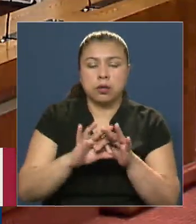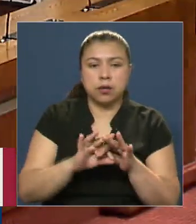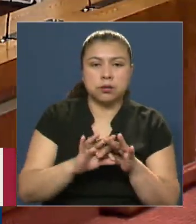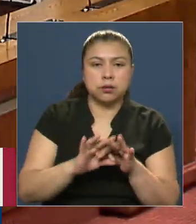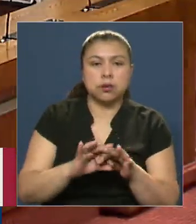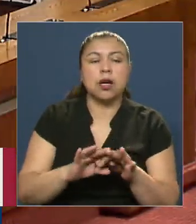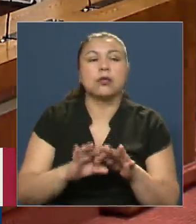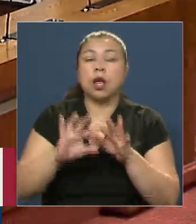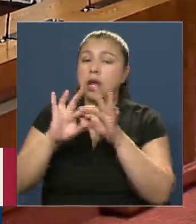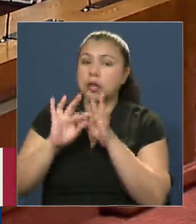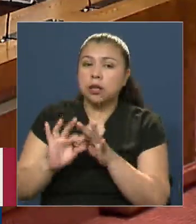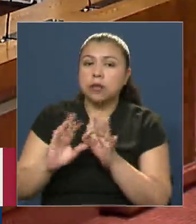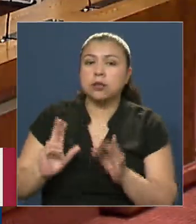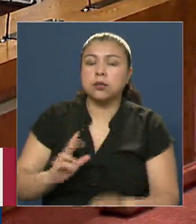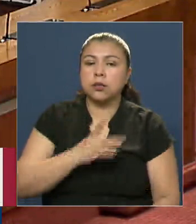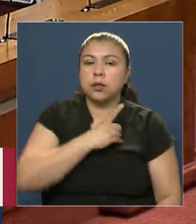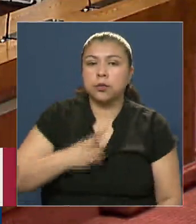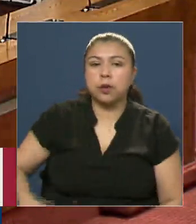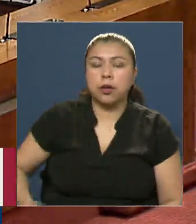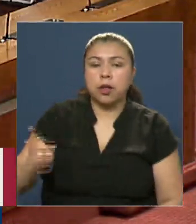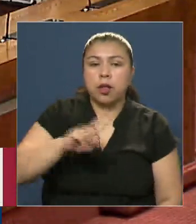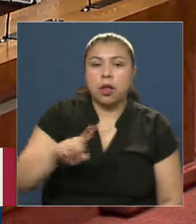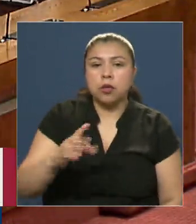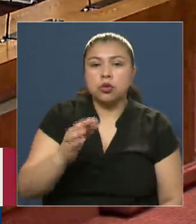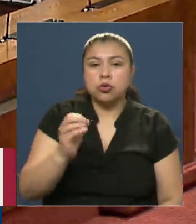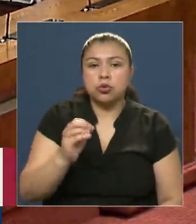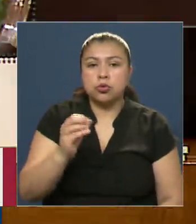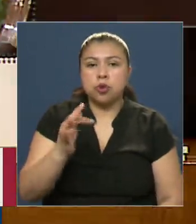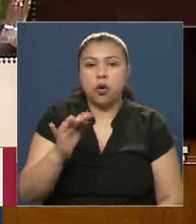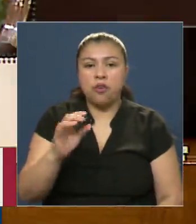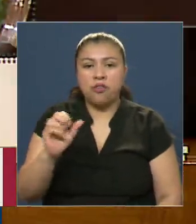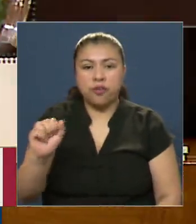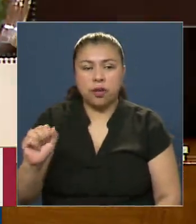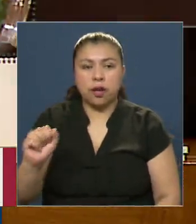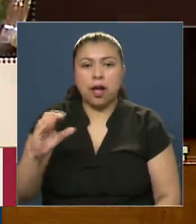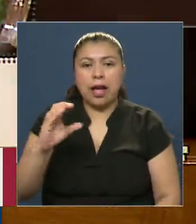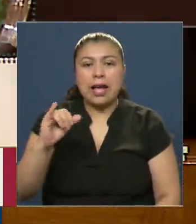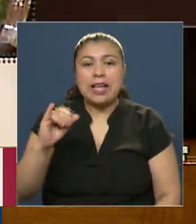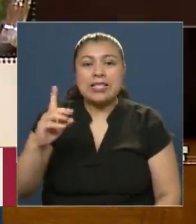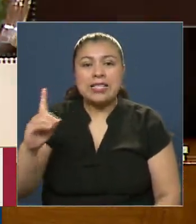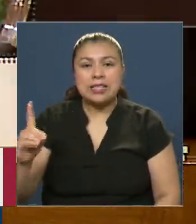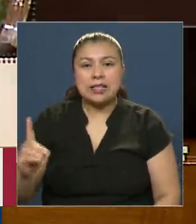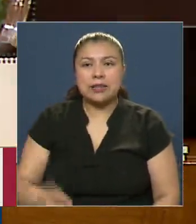señora diputada, doña Sofía Cid Bersalovich.